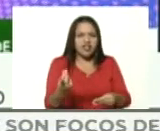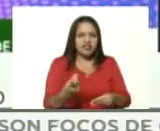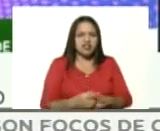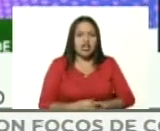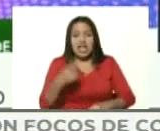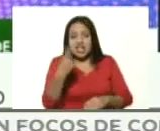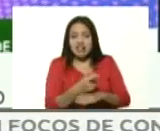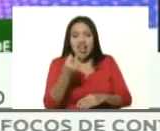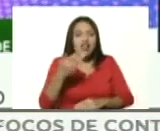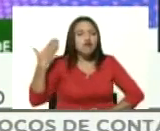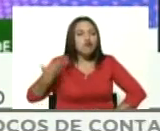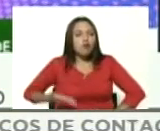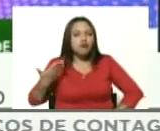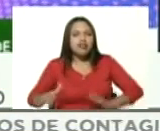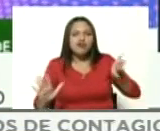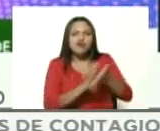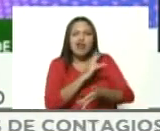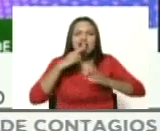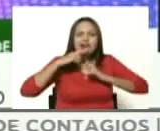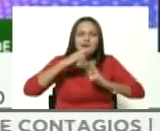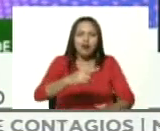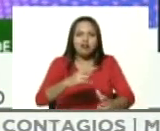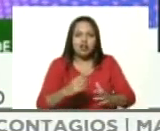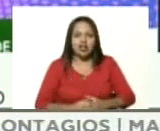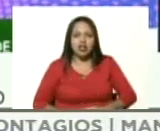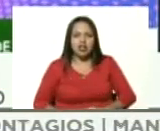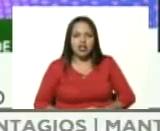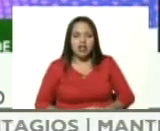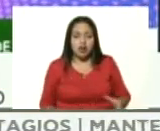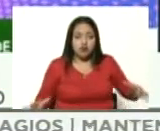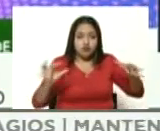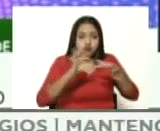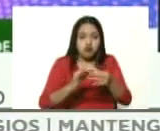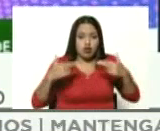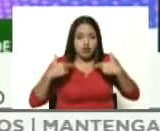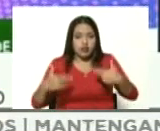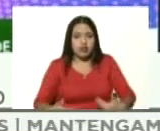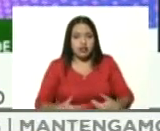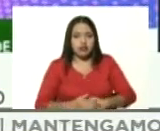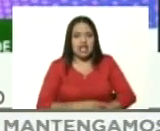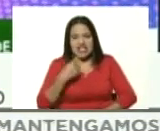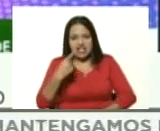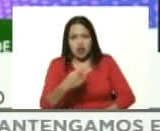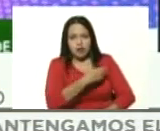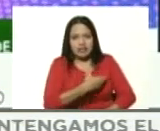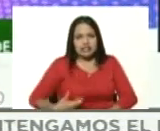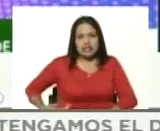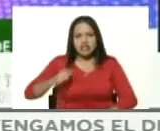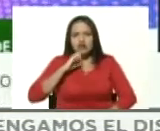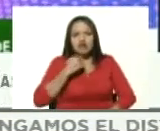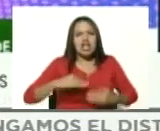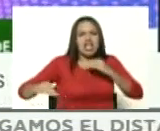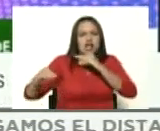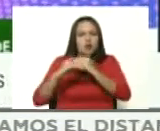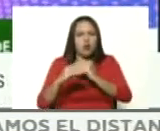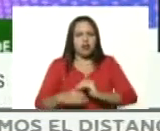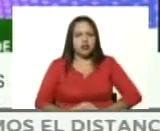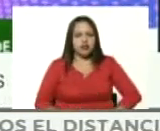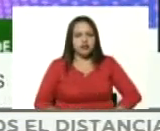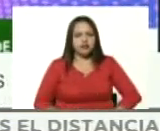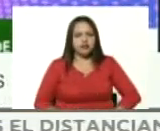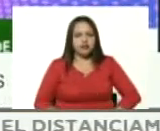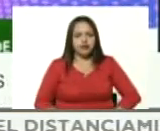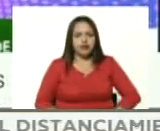ser parte fundamental de la respuesta conjunta de la humanidad, dijo el presidente Putin. Igualmente reiteramos